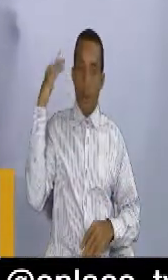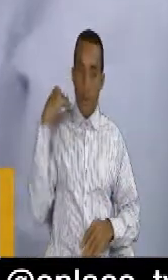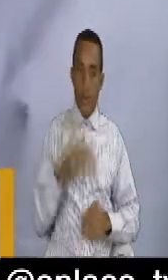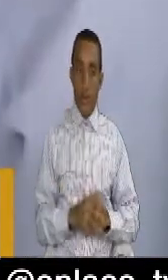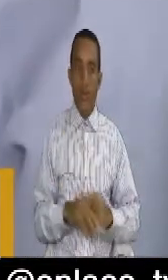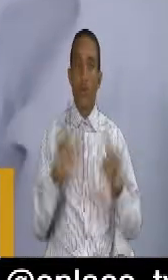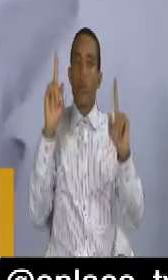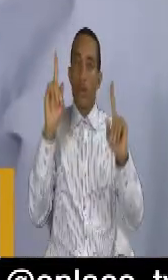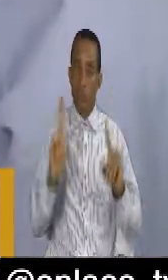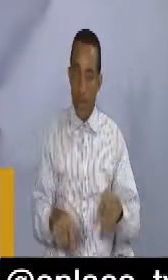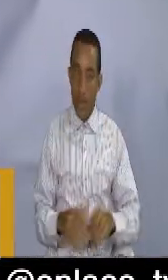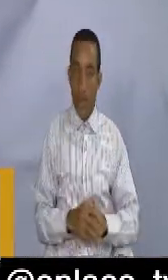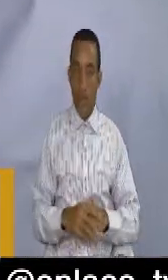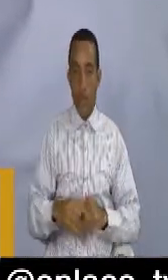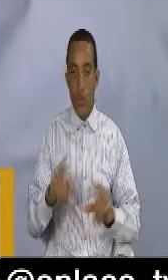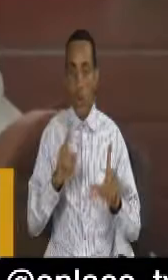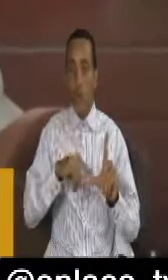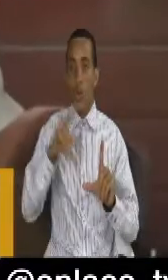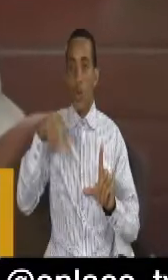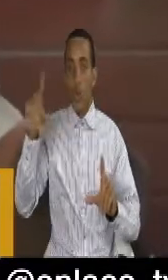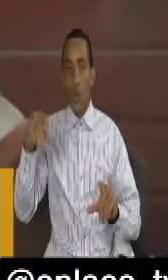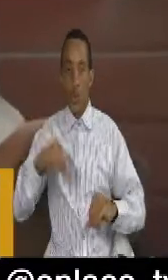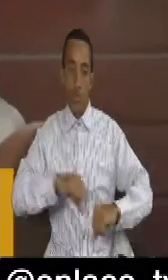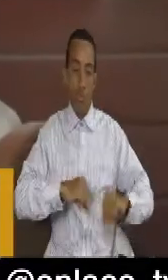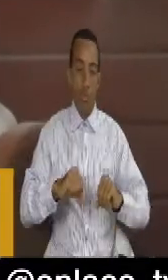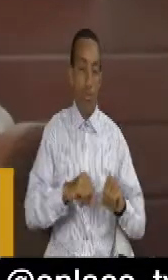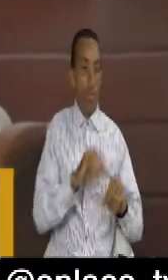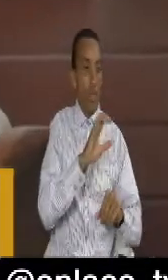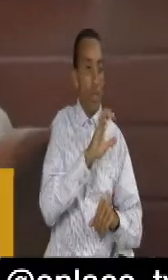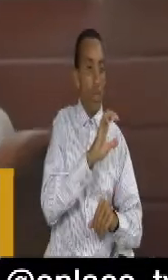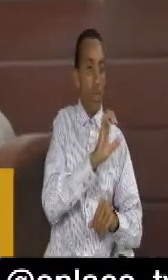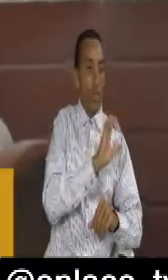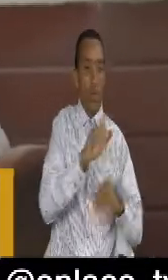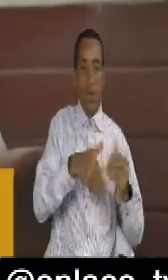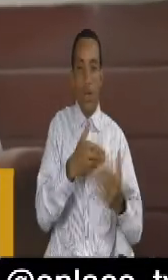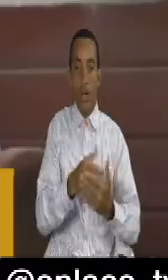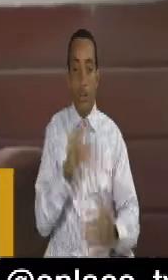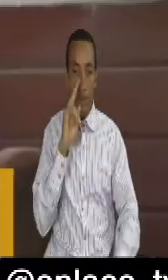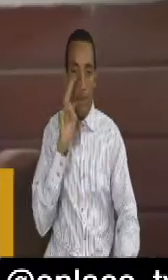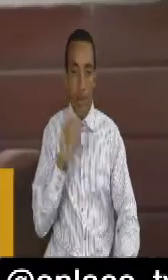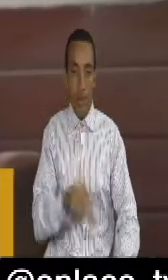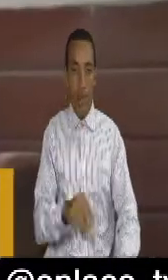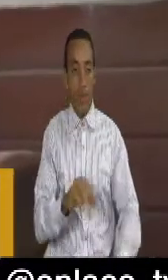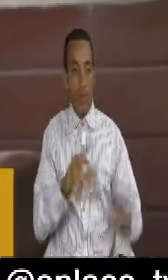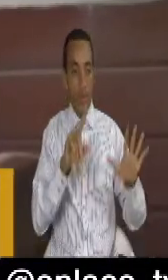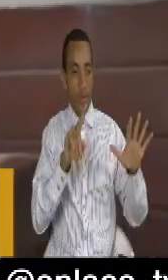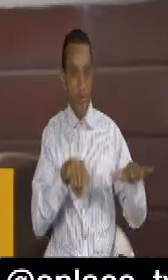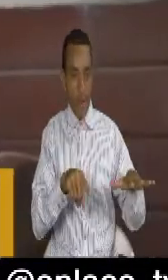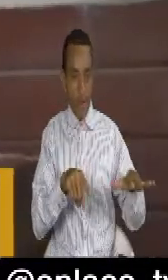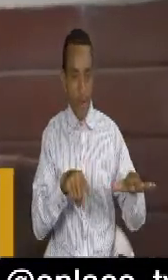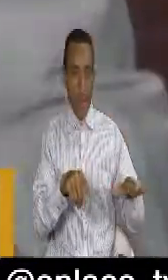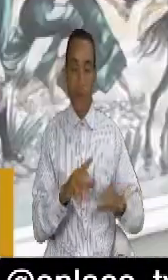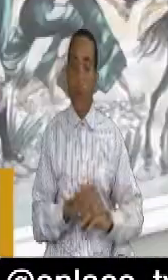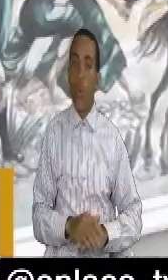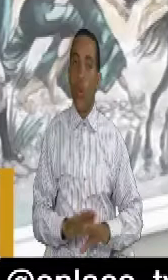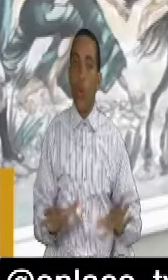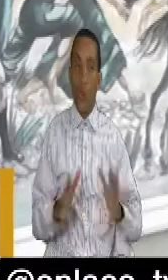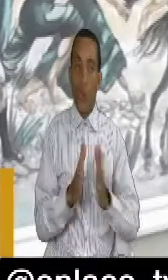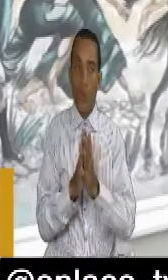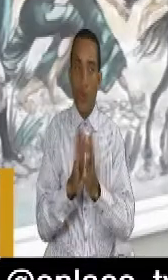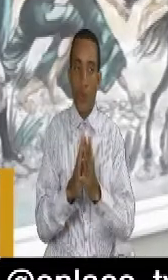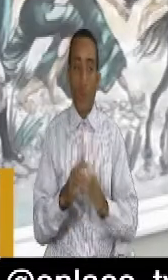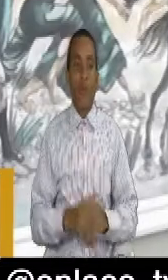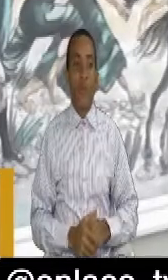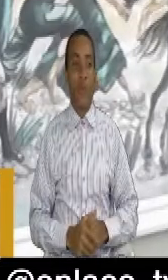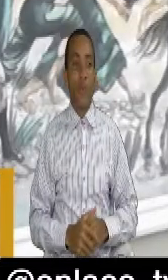también forman parte del balance de operaciones del primer semestre adelantadas por la Quinta Brigada del Ejército en esta zona del país. Hemos